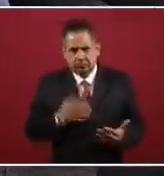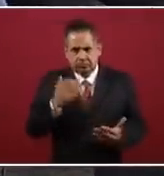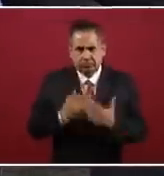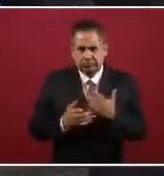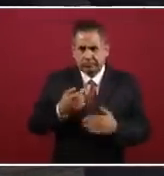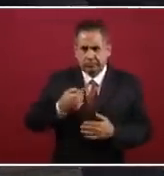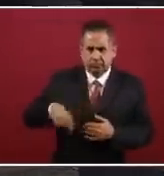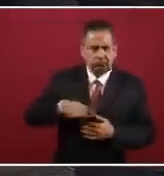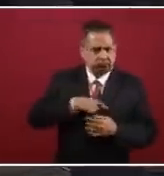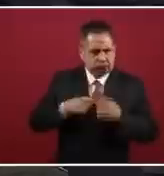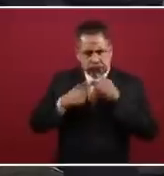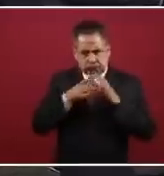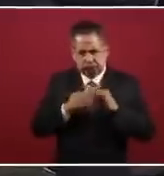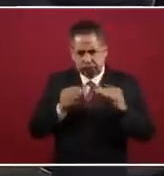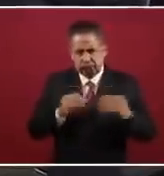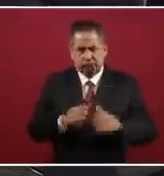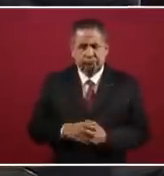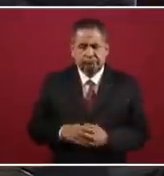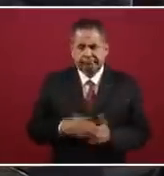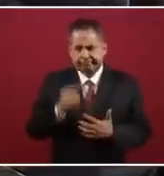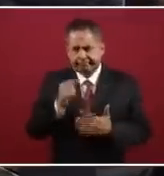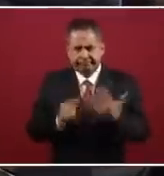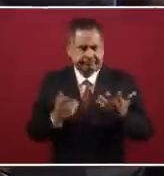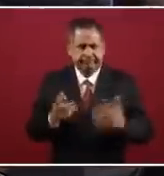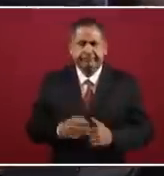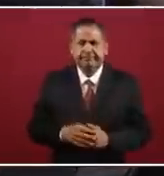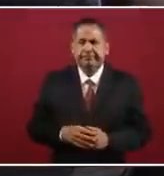hacer cuestionamientos de todo tipo.